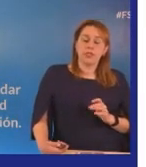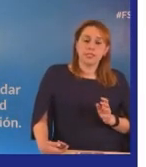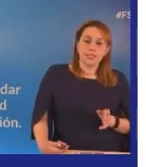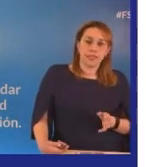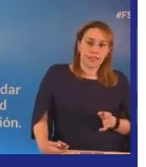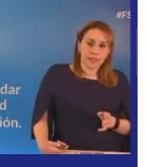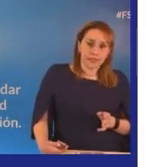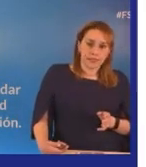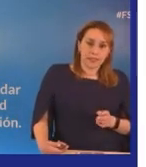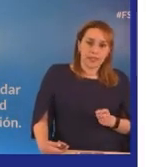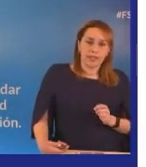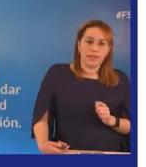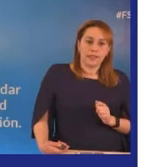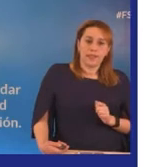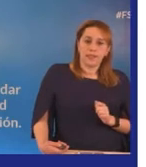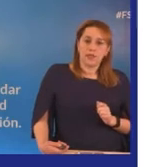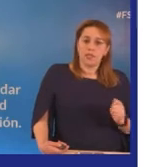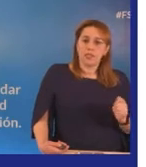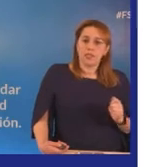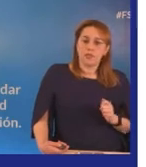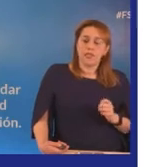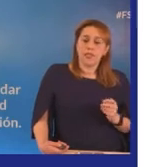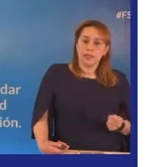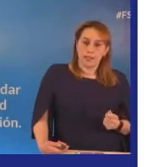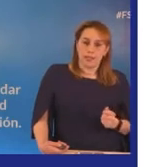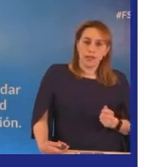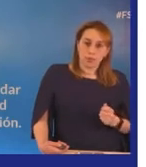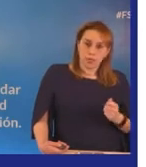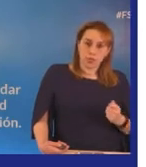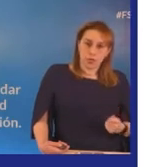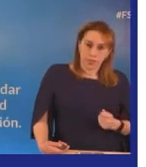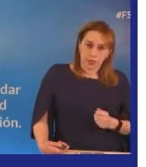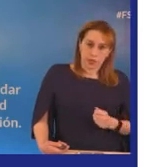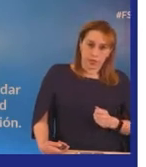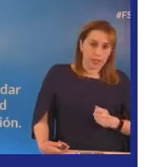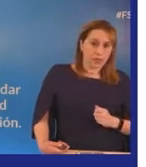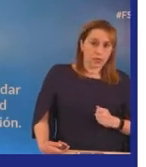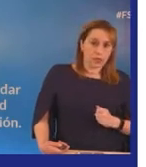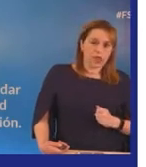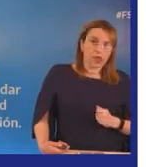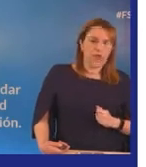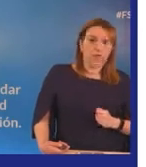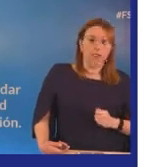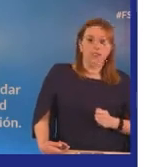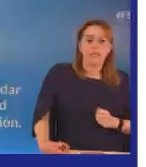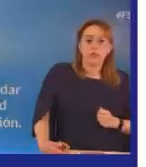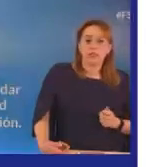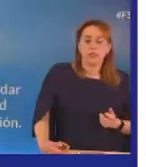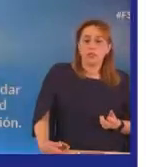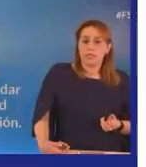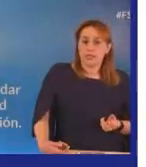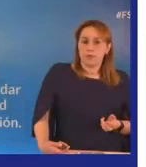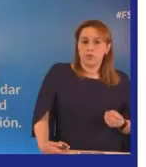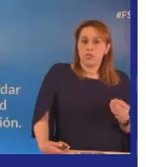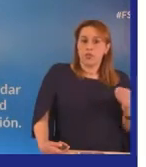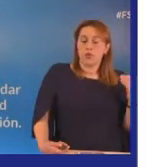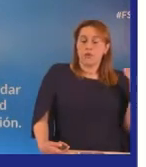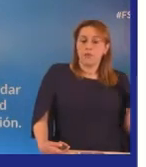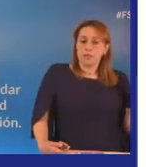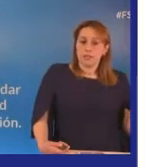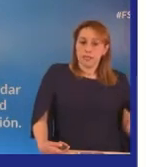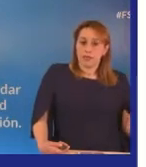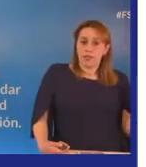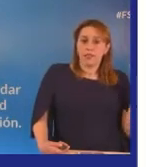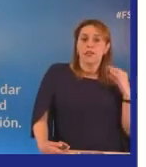Hay muchas técnicas. La técnica de orientación a la realidad, como les comentaba ahorita la doctora Pilar, es una que utilizamos tanto